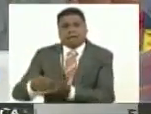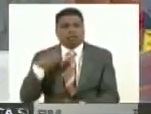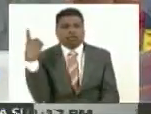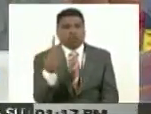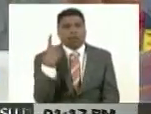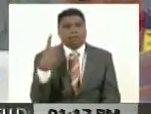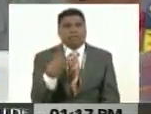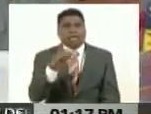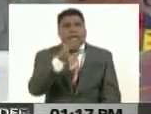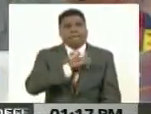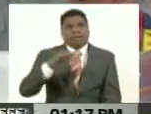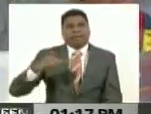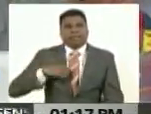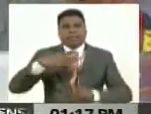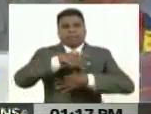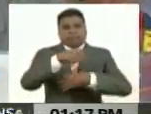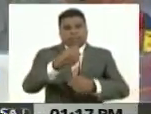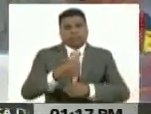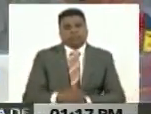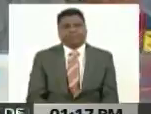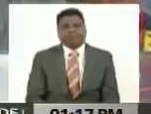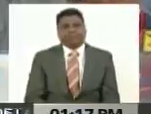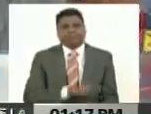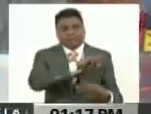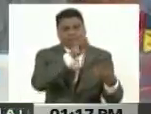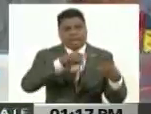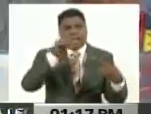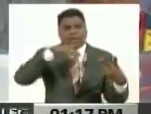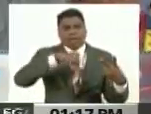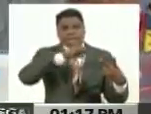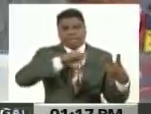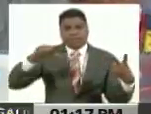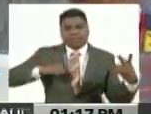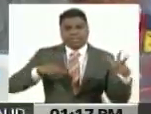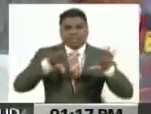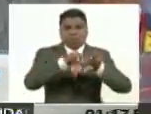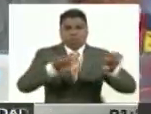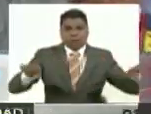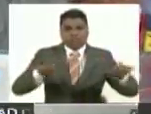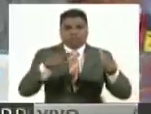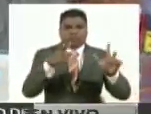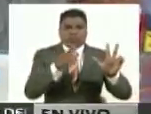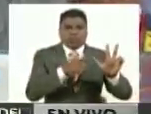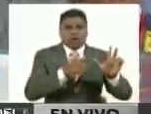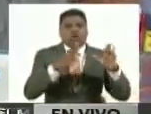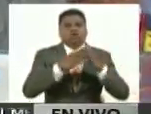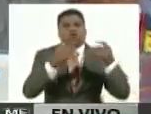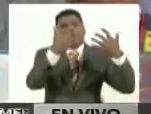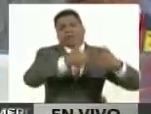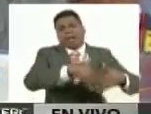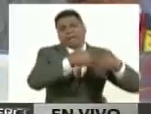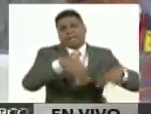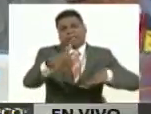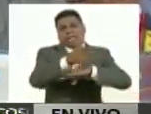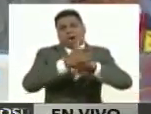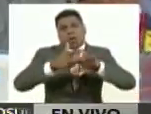estaban privatizando la salud. Aquí estaban privatizando la educación. Todas las empresas del